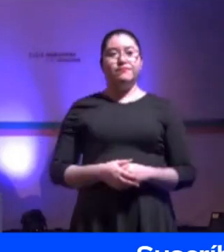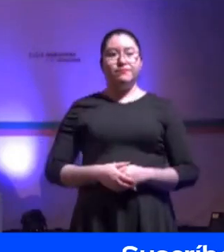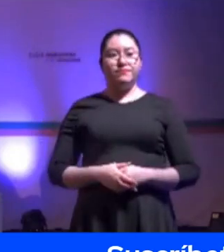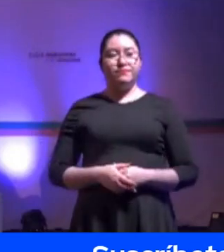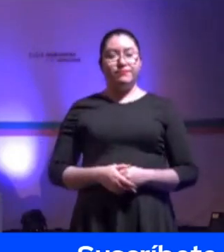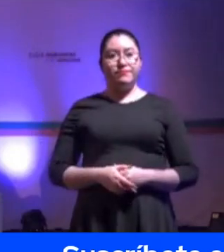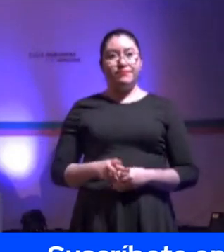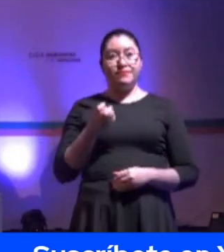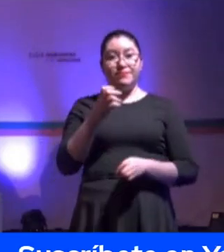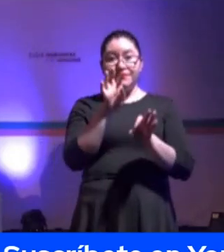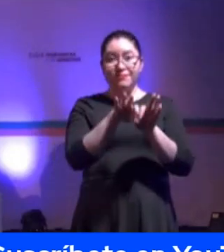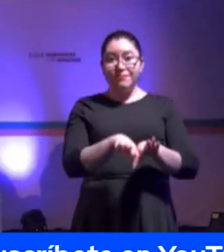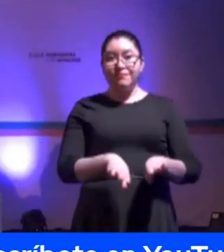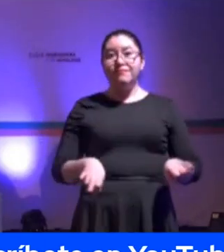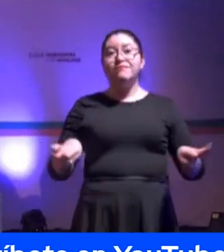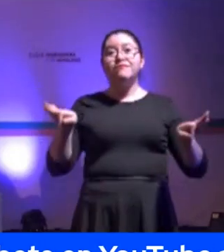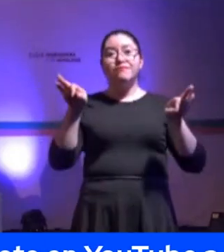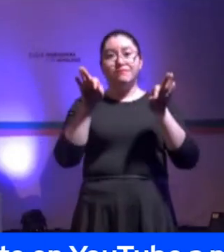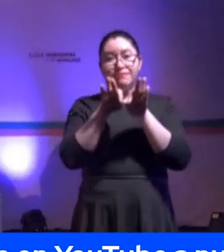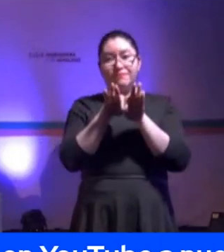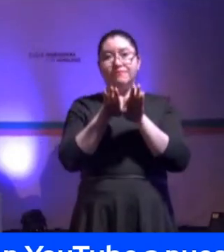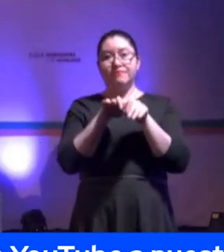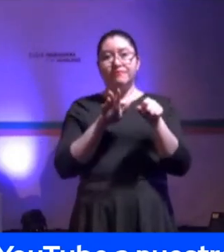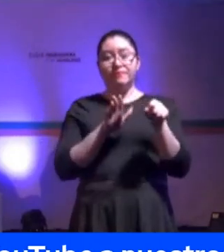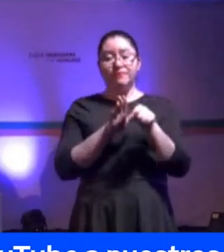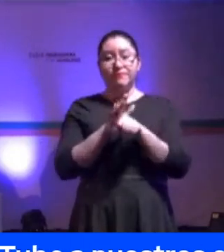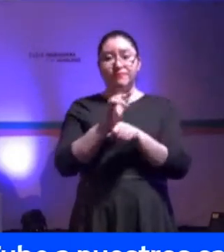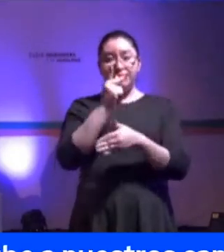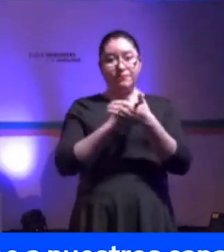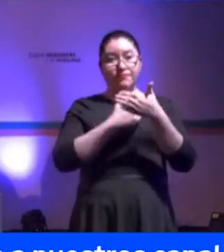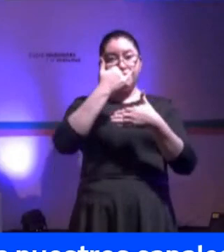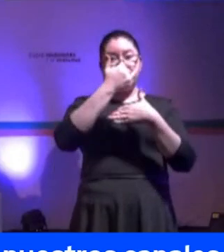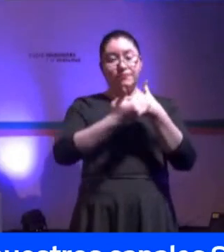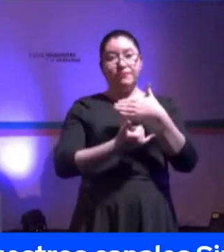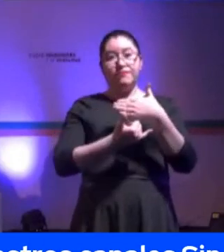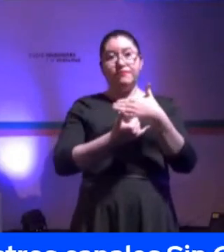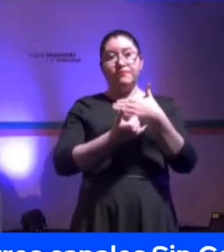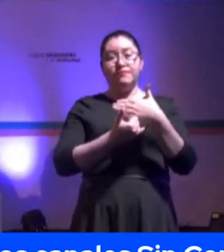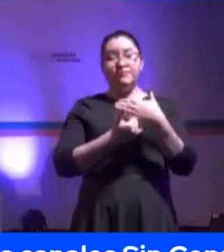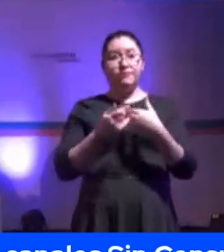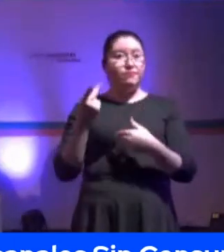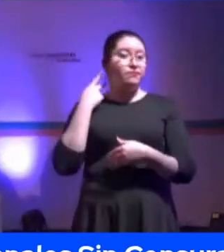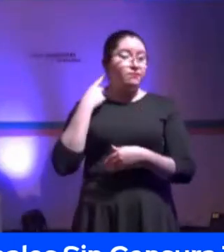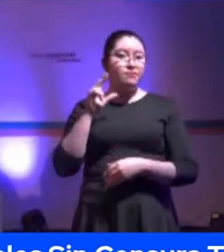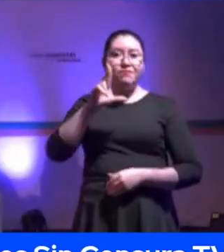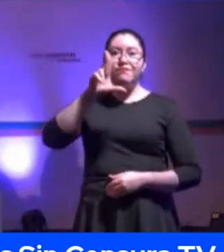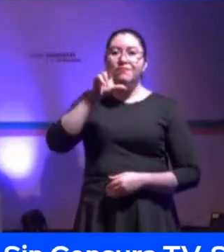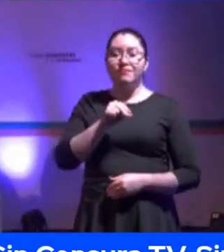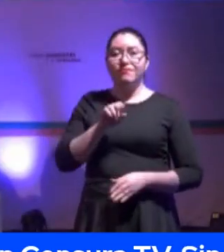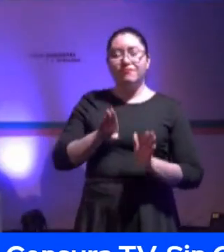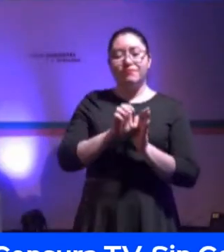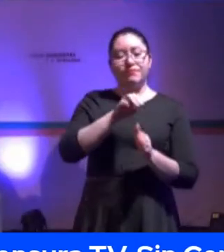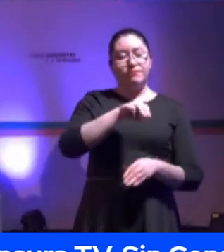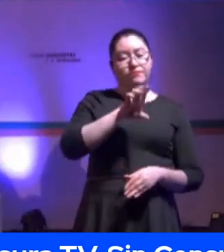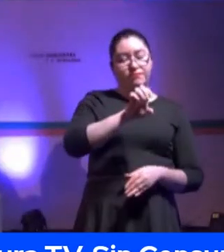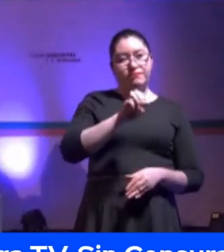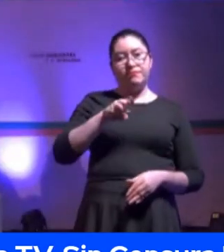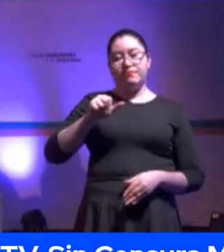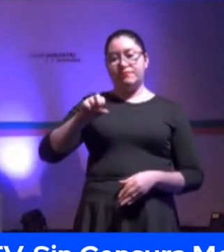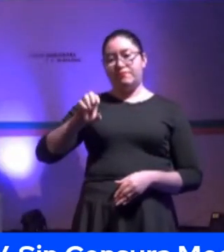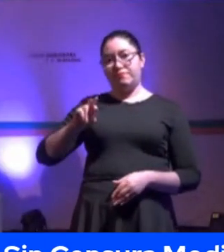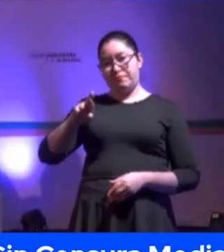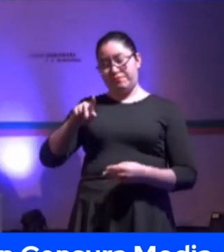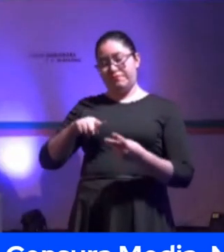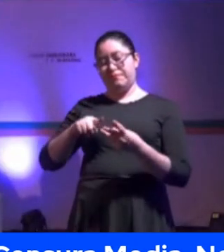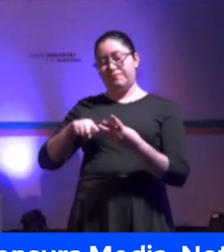Es la piedra angular, no de un proyecto político, porque el proyecto de Meme, el proyecto de Amir, el